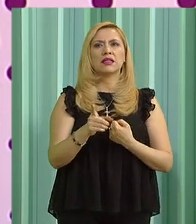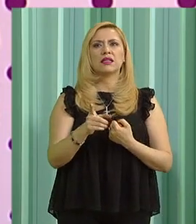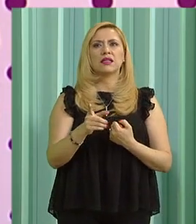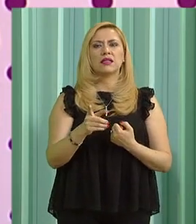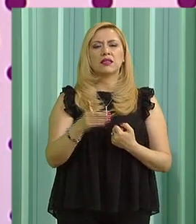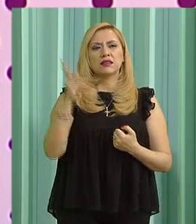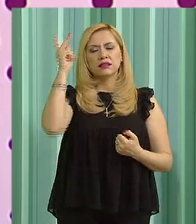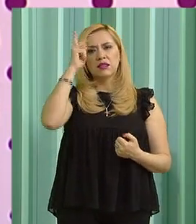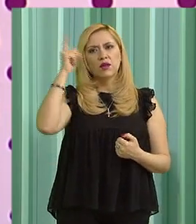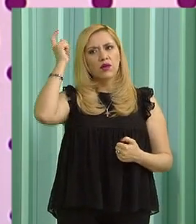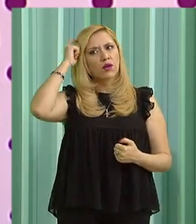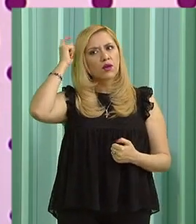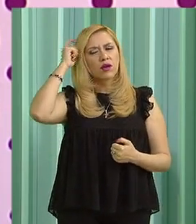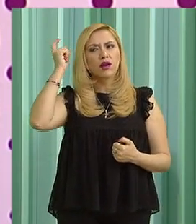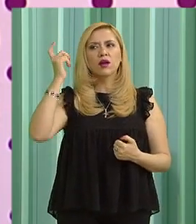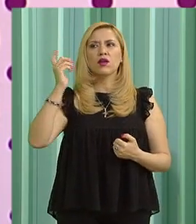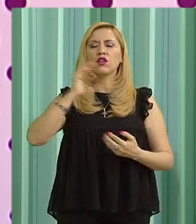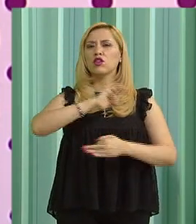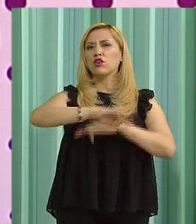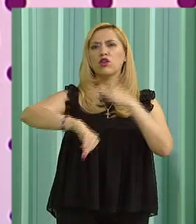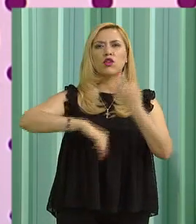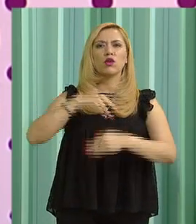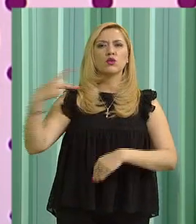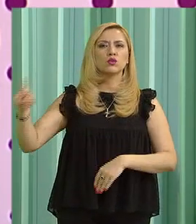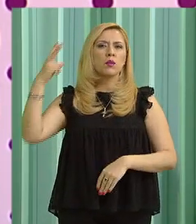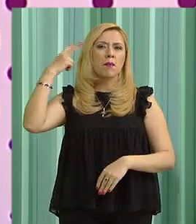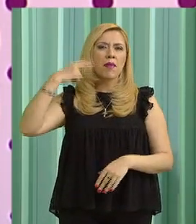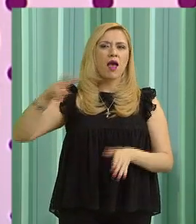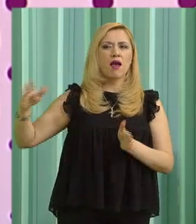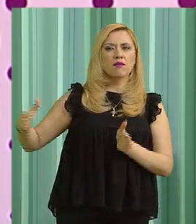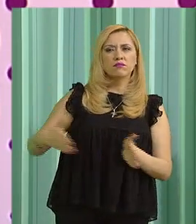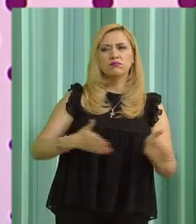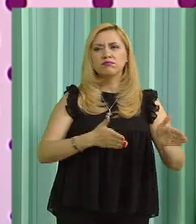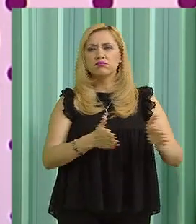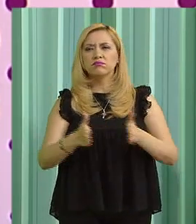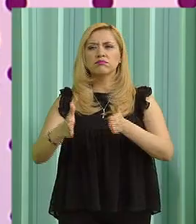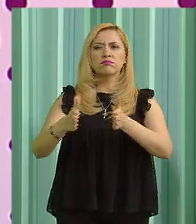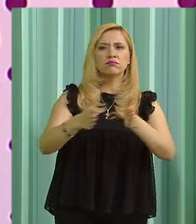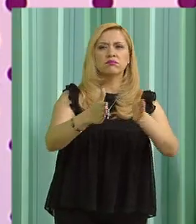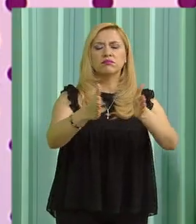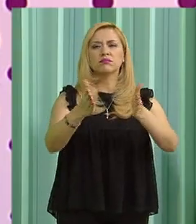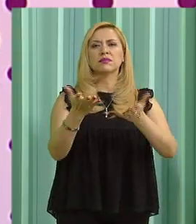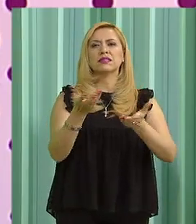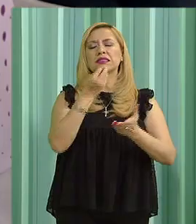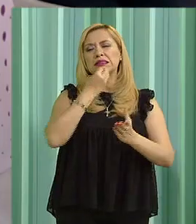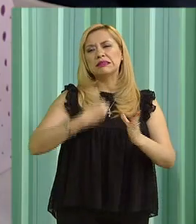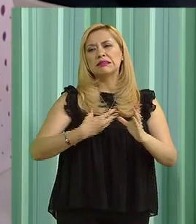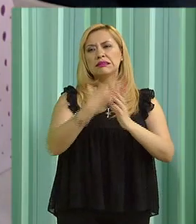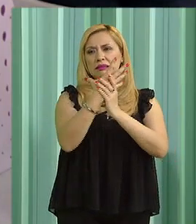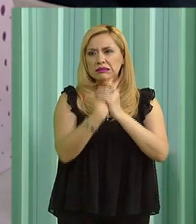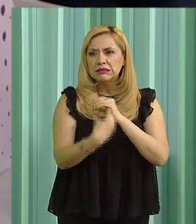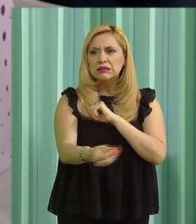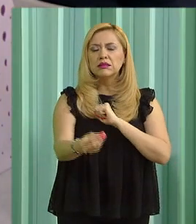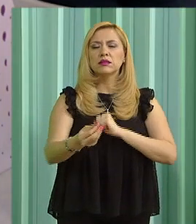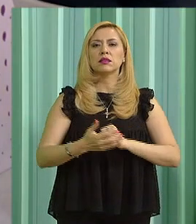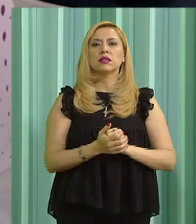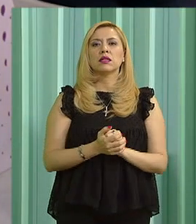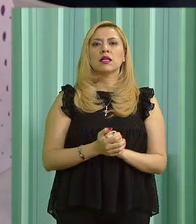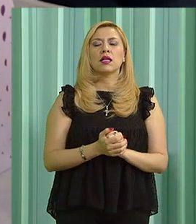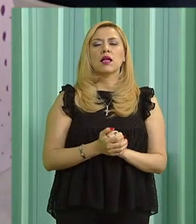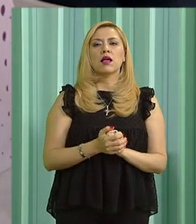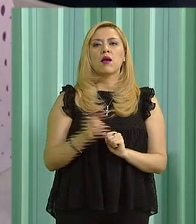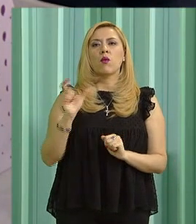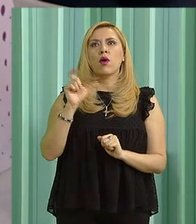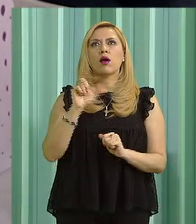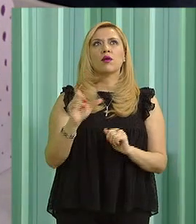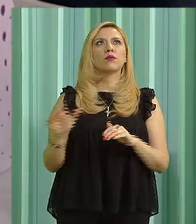impacto psicológico de toda la ruta, digamos, de verse desplazado forzosamente y entonces llegan a